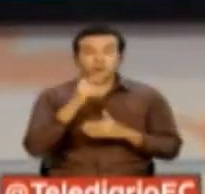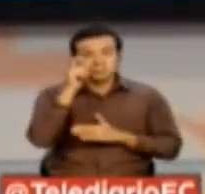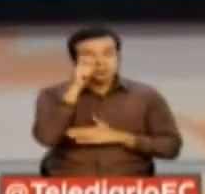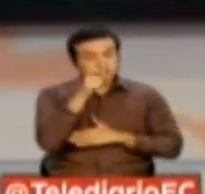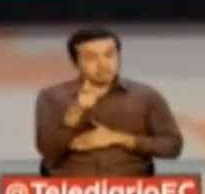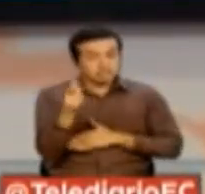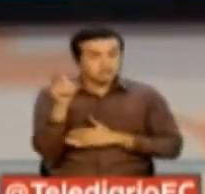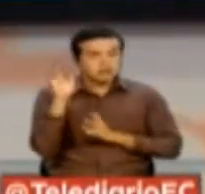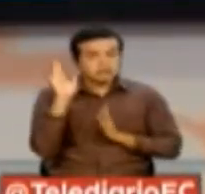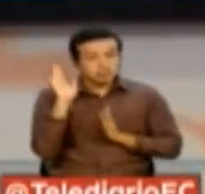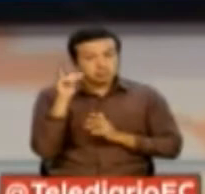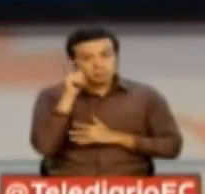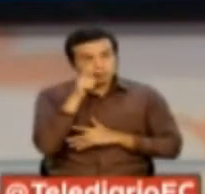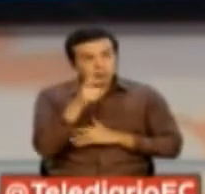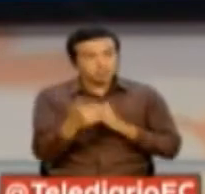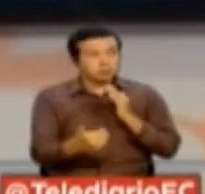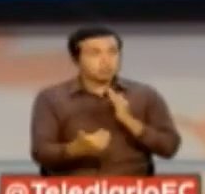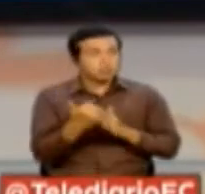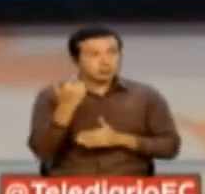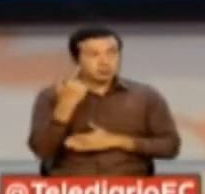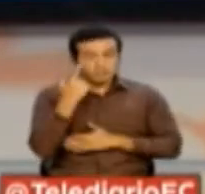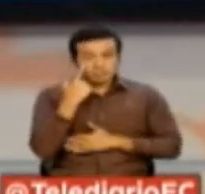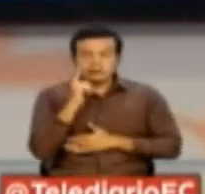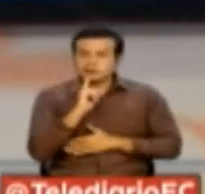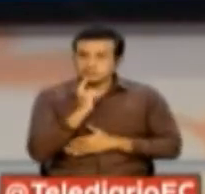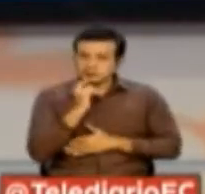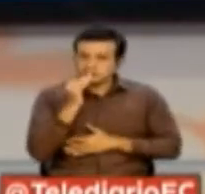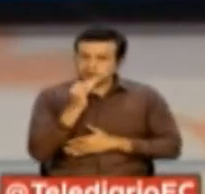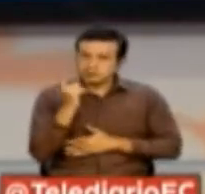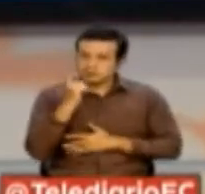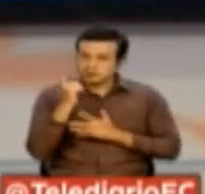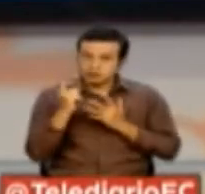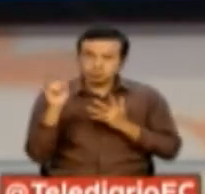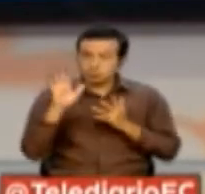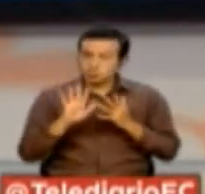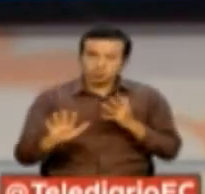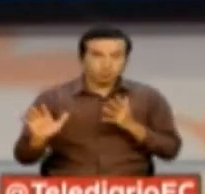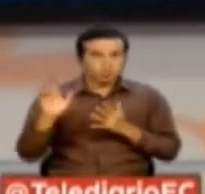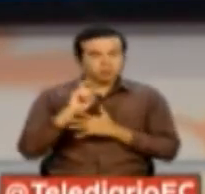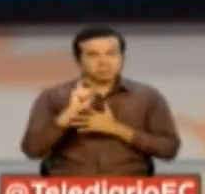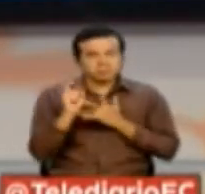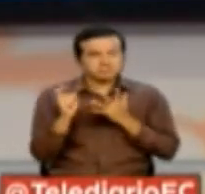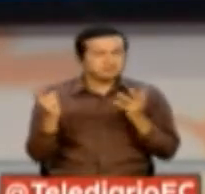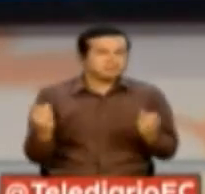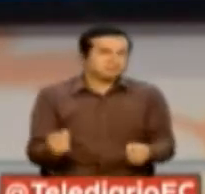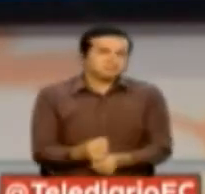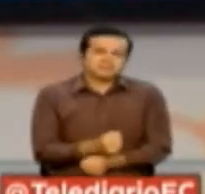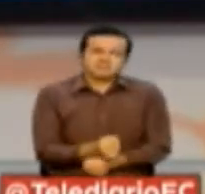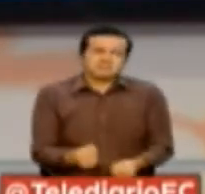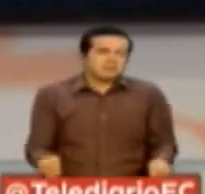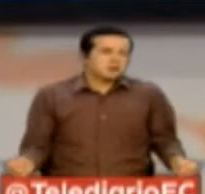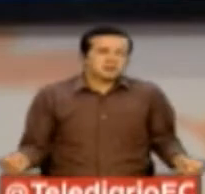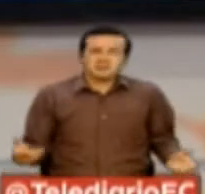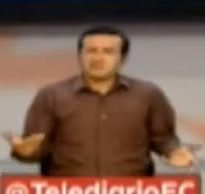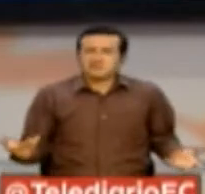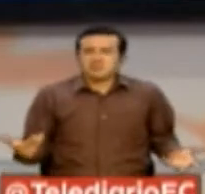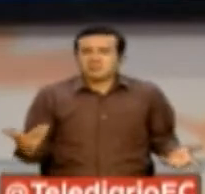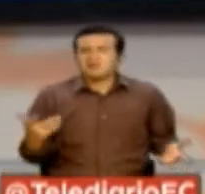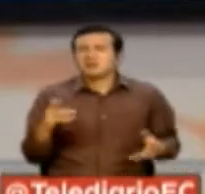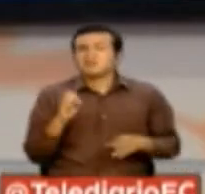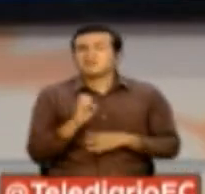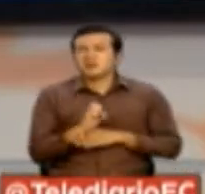es que lo hubiere tome en serio este tema porque hay que sanar al país del nilo pues no puede atrás del país